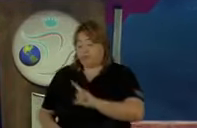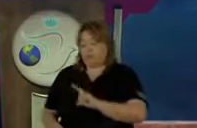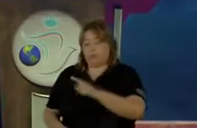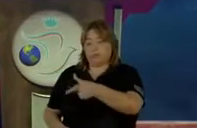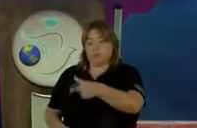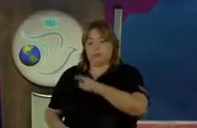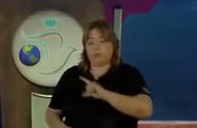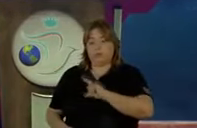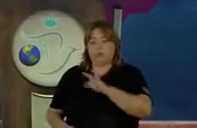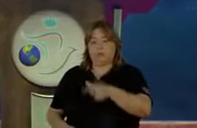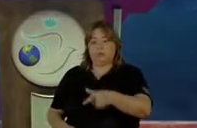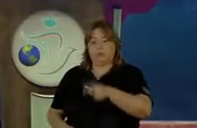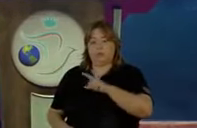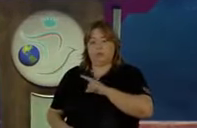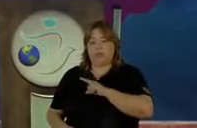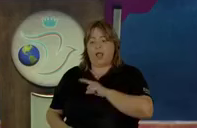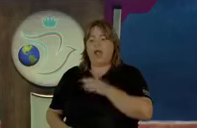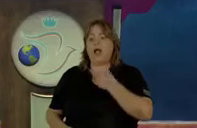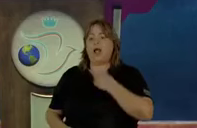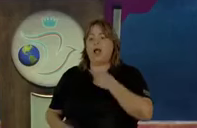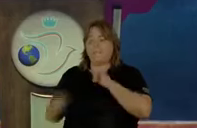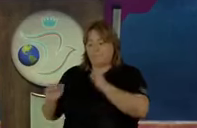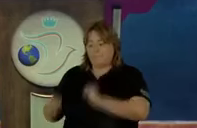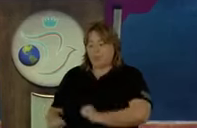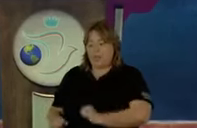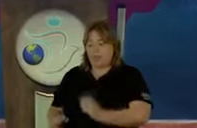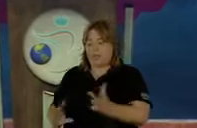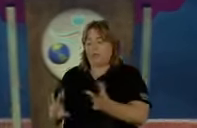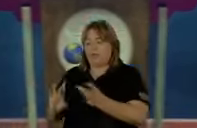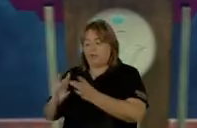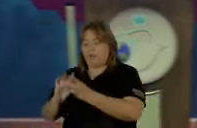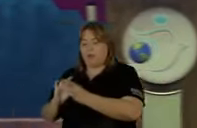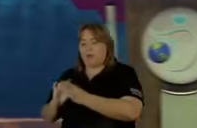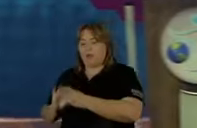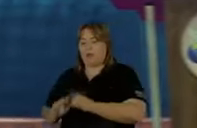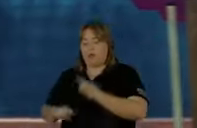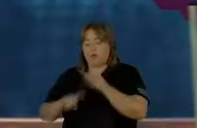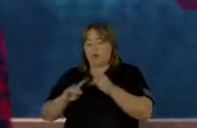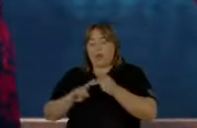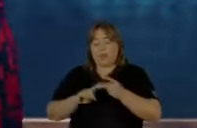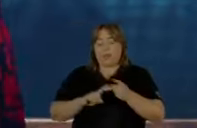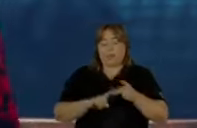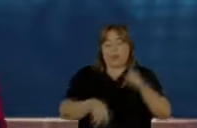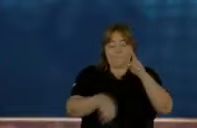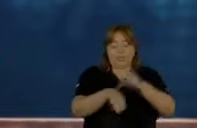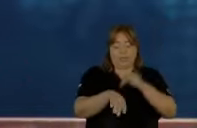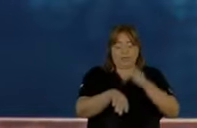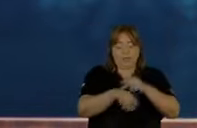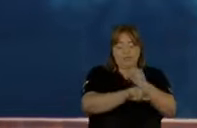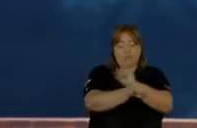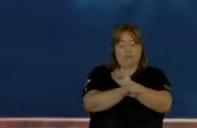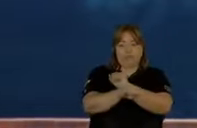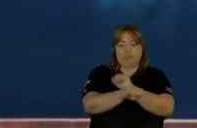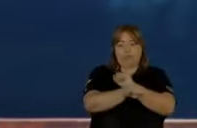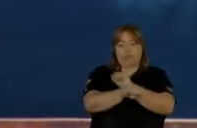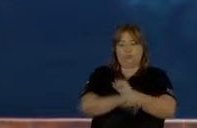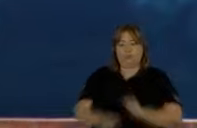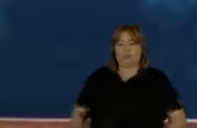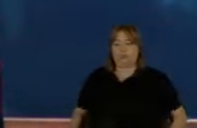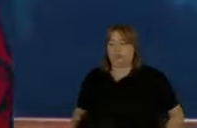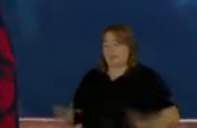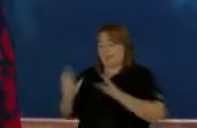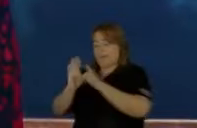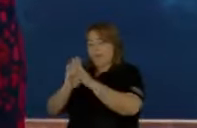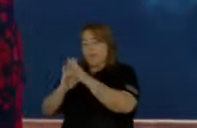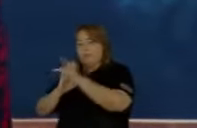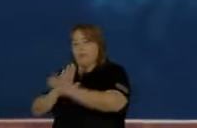que podían contar los unos con los otros. Cuando a Pedro lo apresaron y habían ya matado a uno,